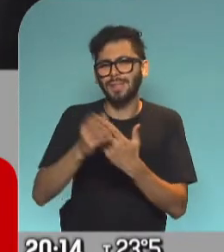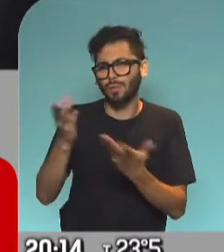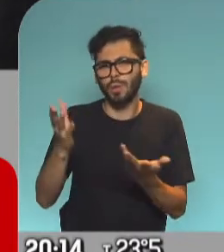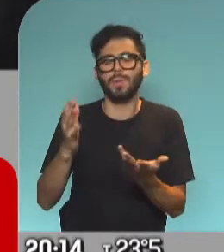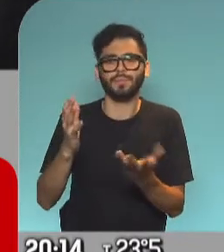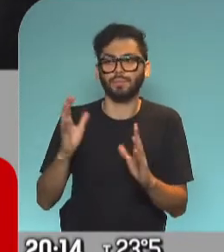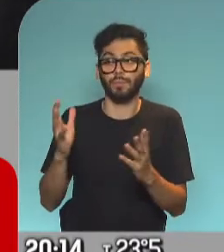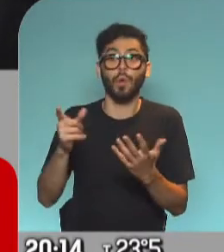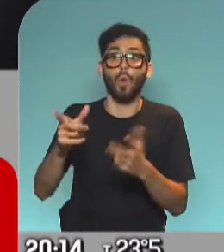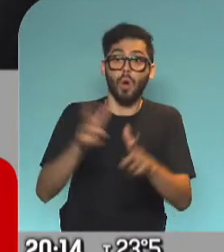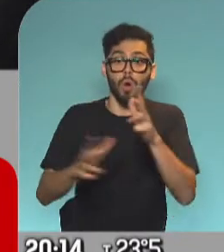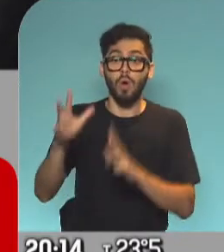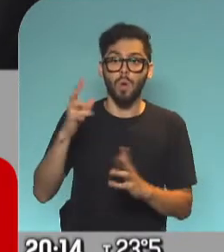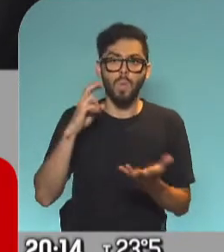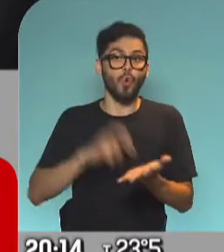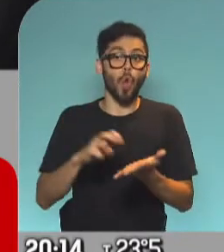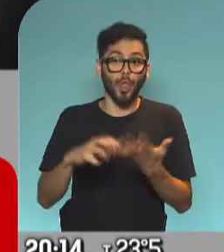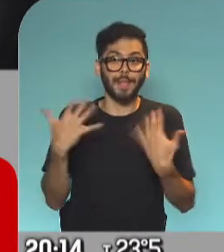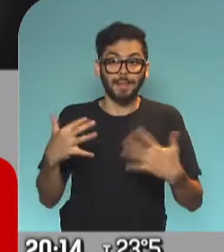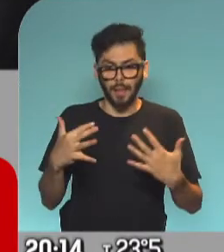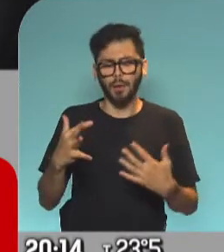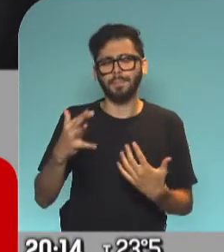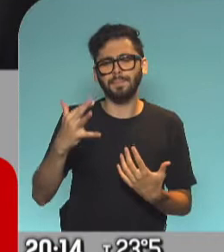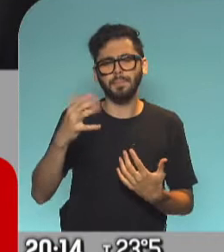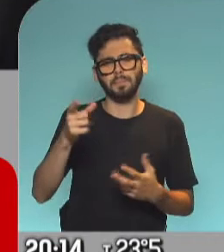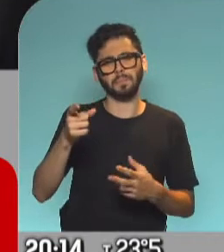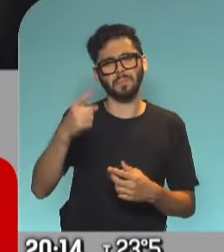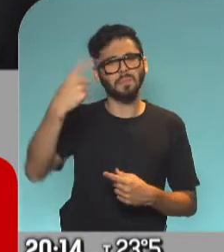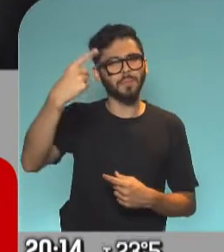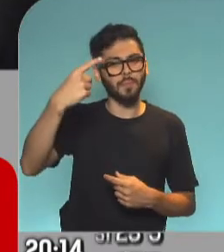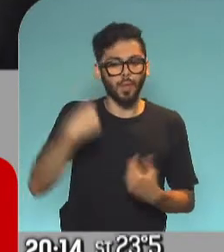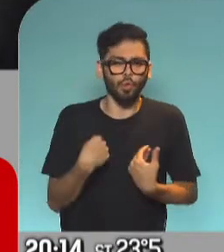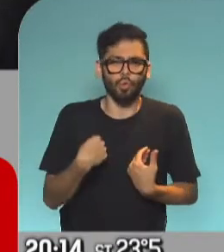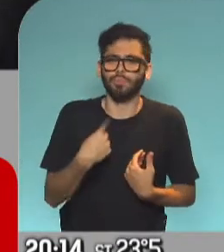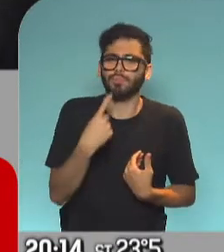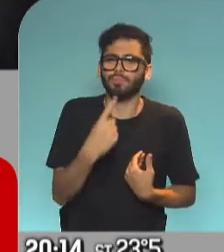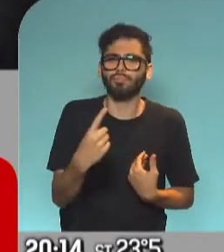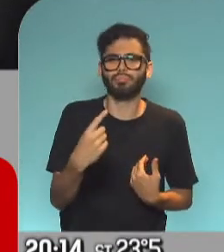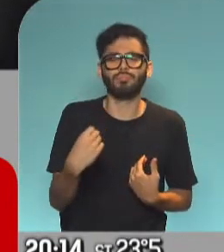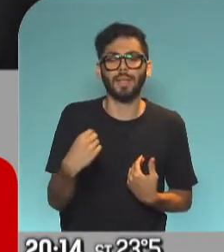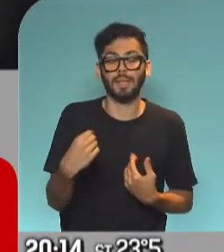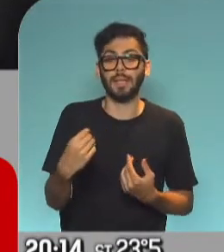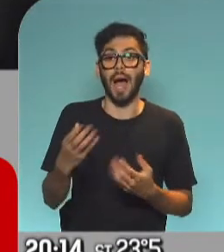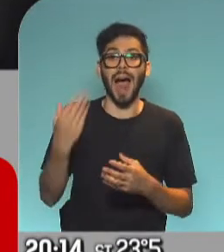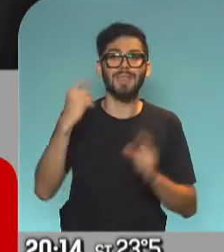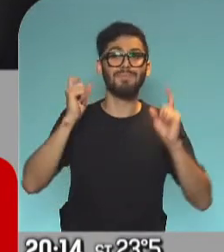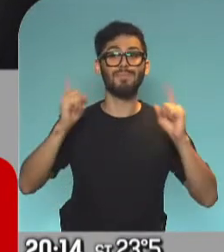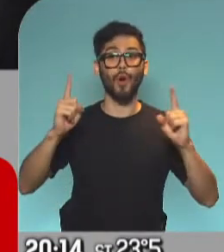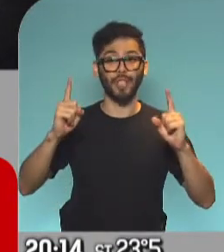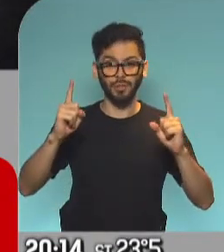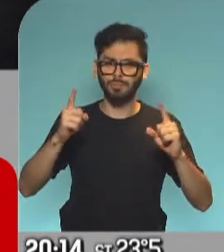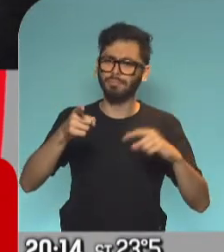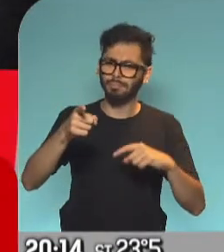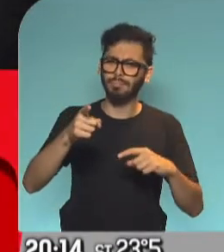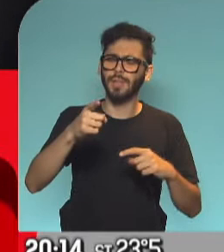que va arrojando usted en sus declaraciones. La primera que le hacemos desde aquí tiene que ver con lo que decía antes de los docentes. ¿Eso fue un pedido